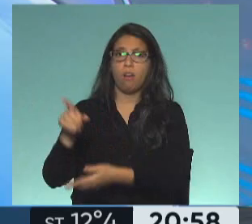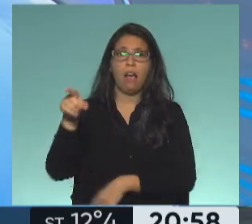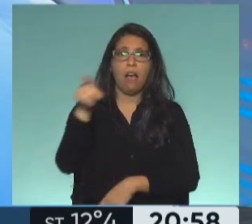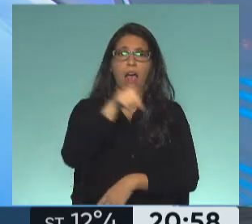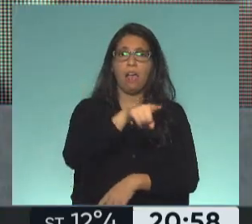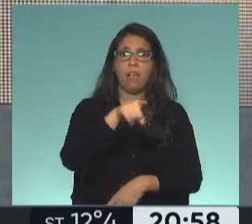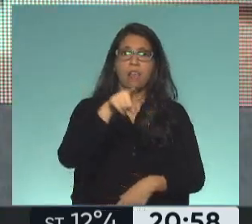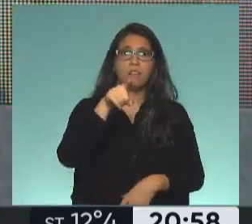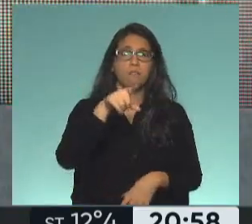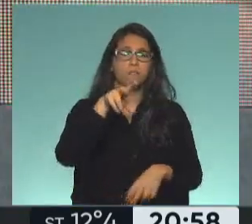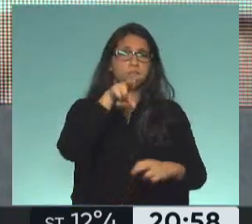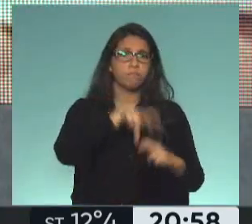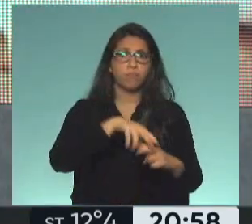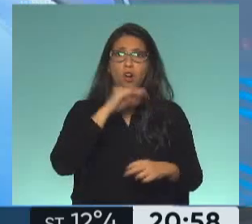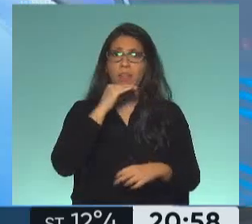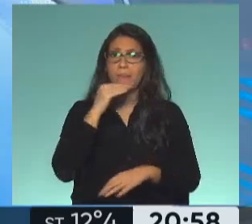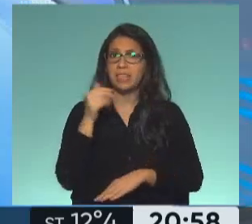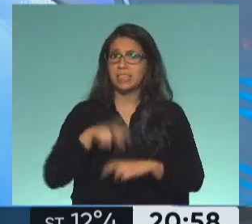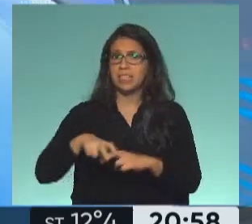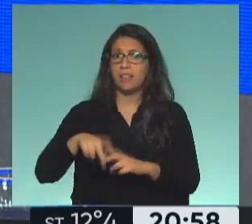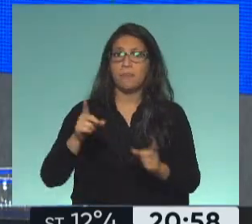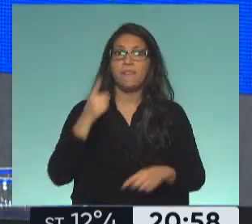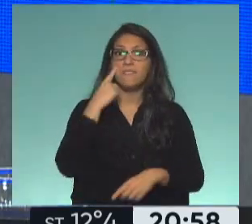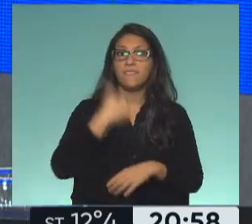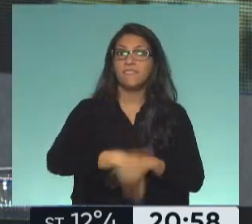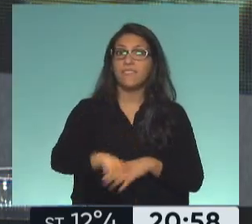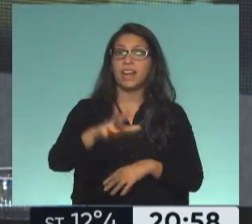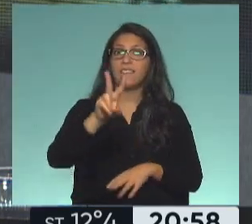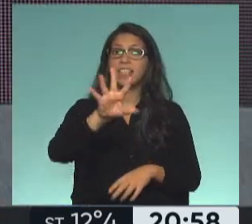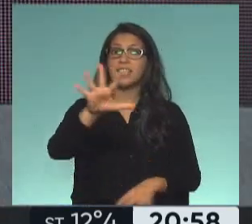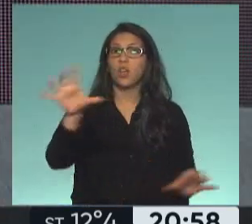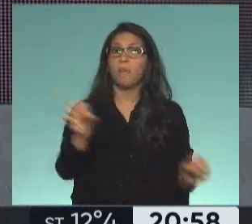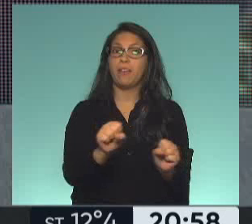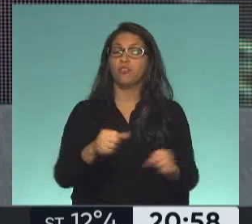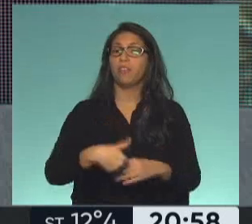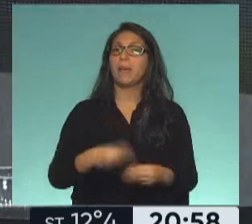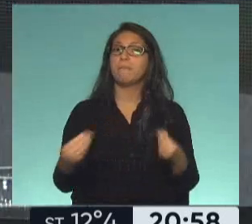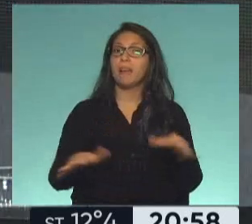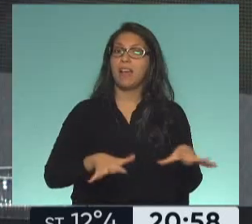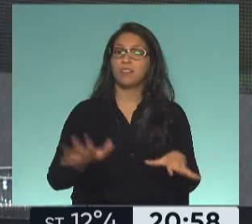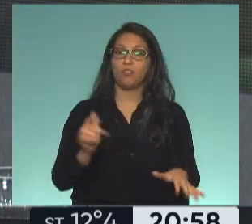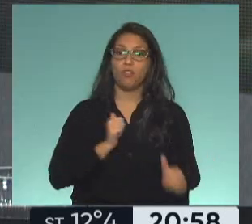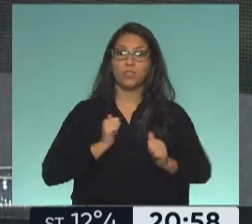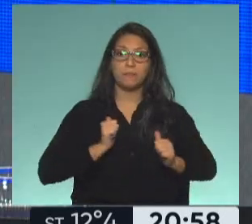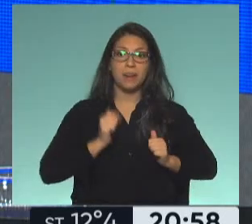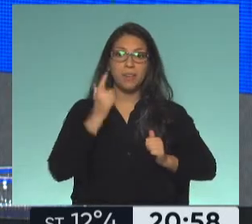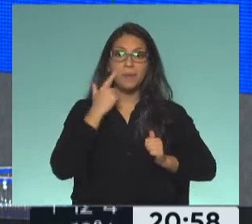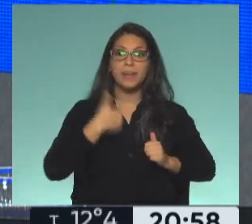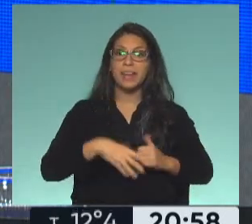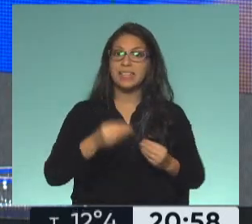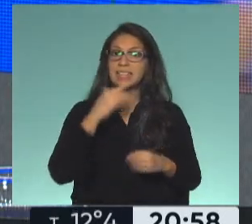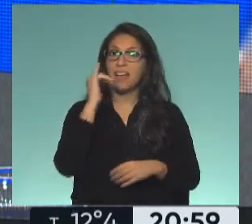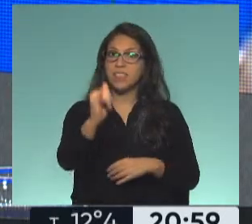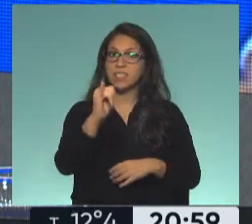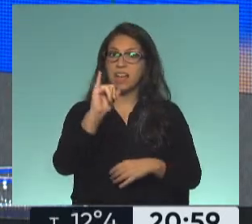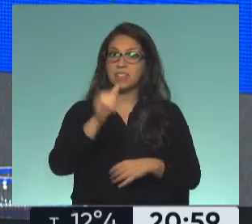masistas falta el acto del ahí. 25 de mayo. Vamos a ver qué pasa el 25 de mayo. Hay mucha expectativa puesta ahí, a ver si dice algo. No dice algo,